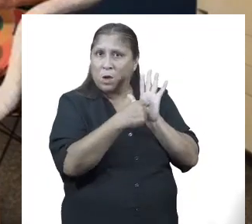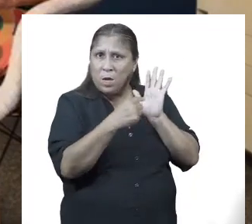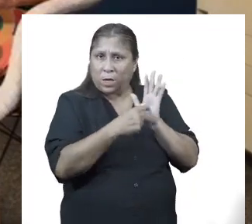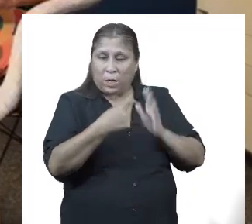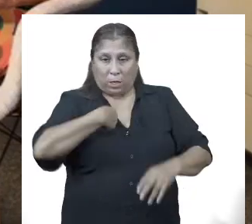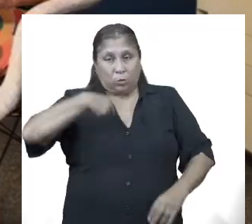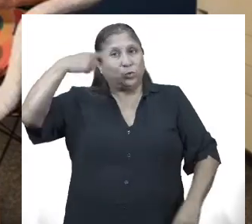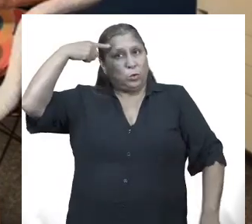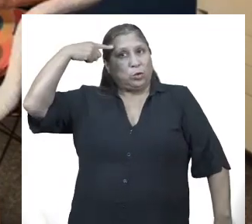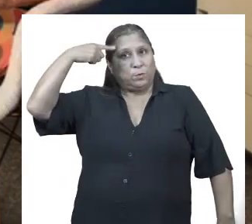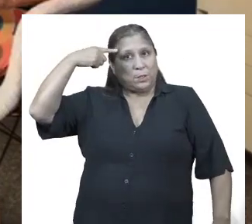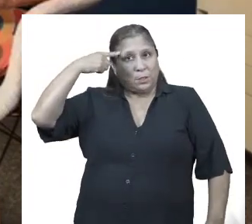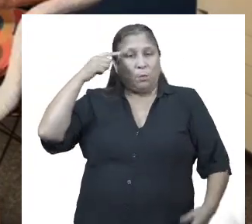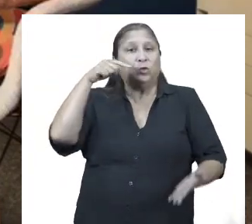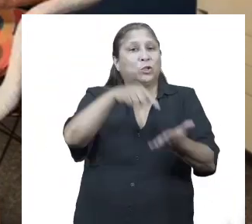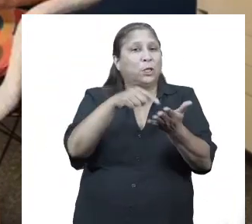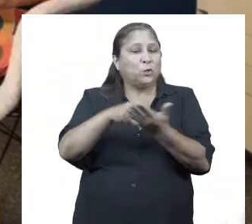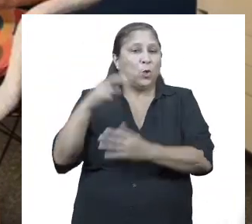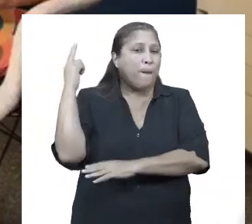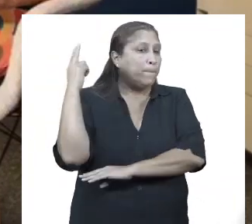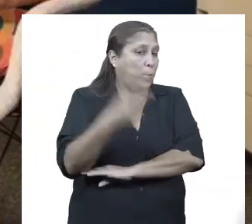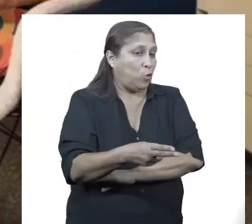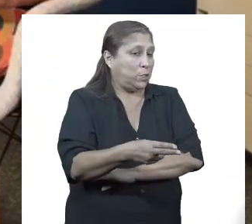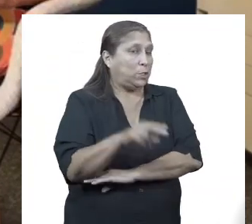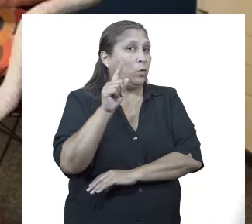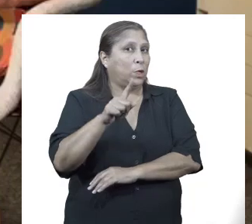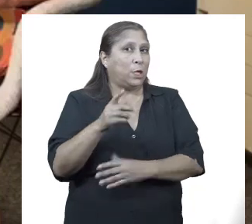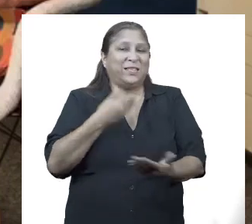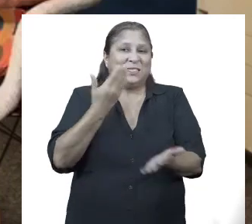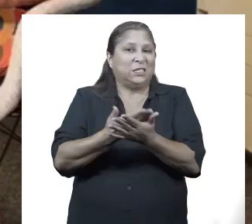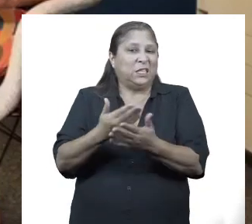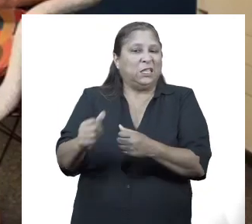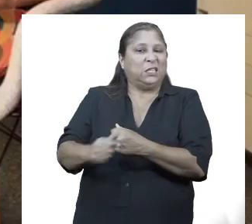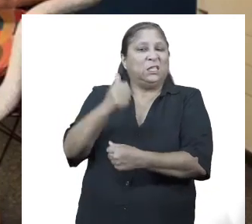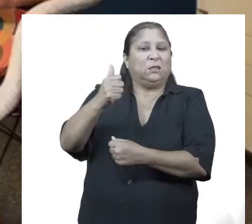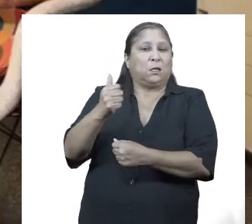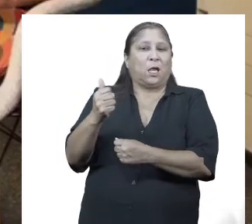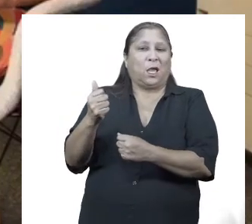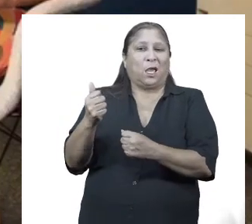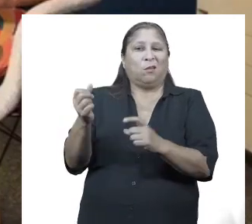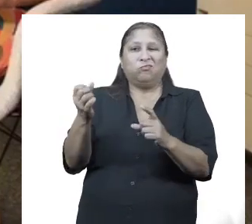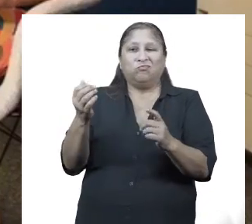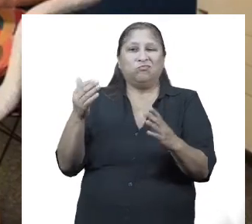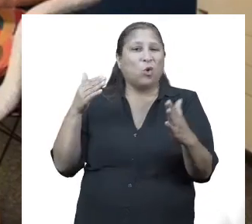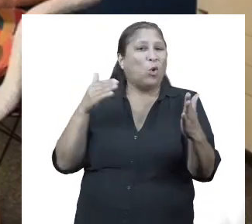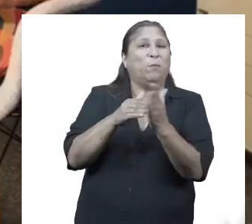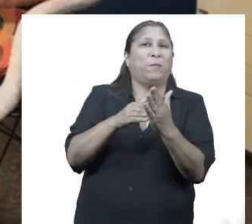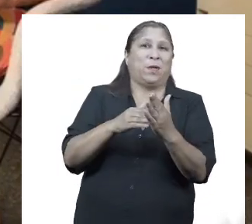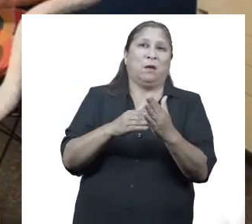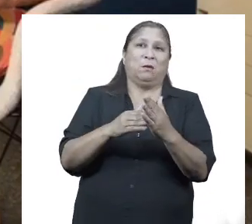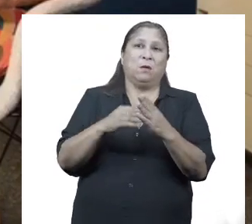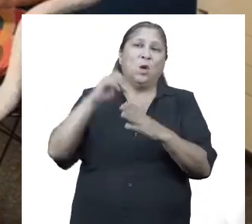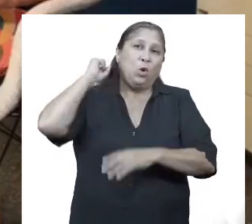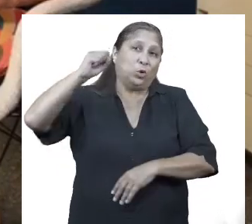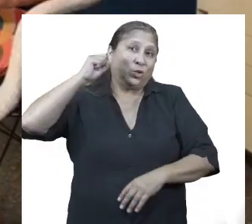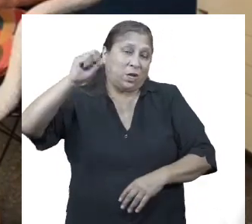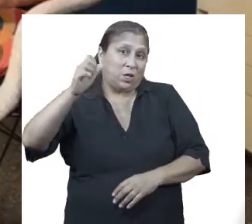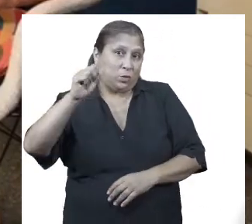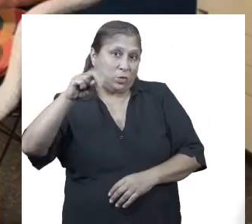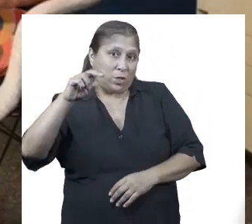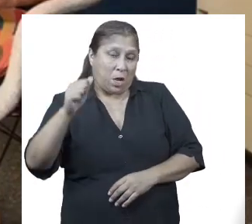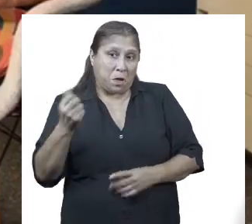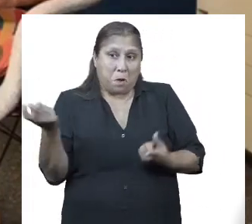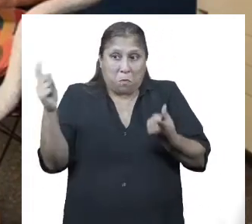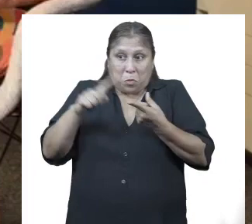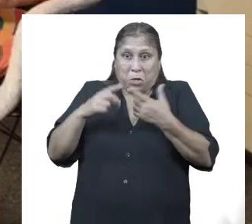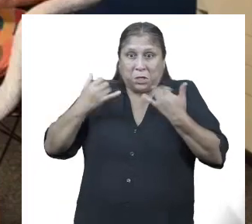a nuestra consideración es una prohibición penal que resulta lesiva, que vulnera y amenaza los derechos fundamentales de Ana, porque